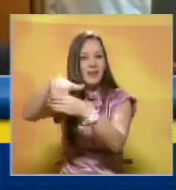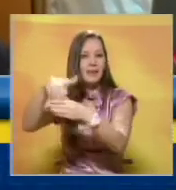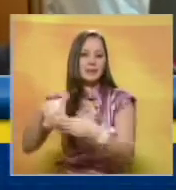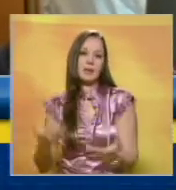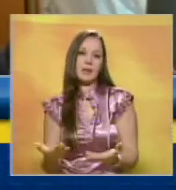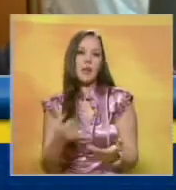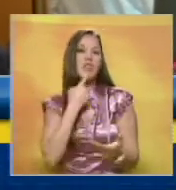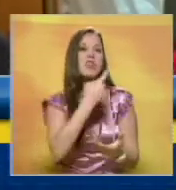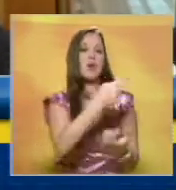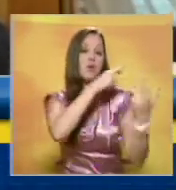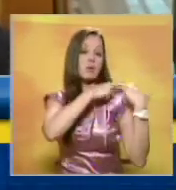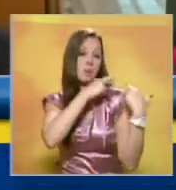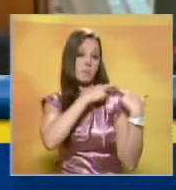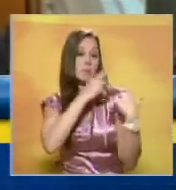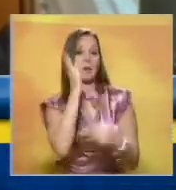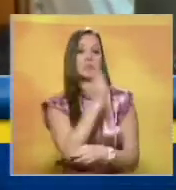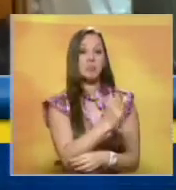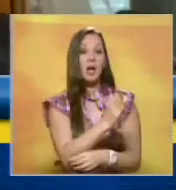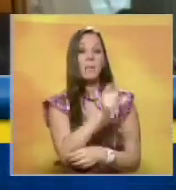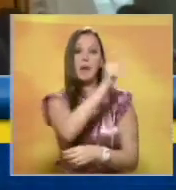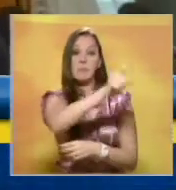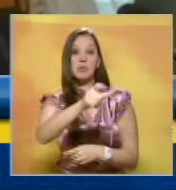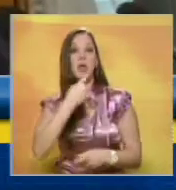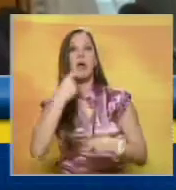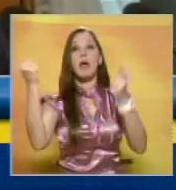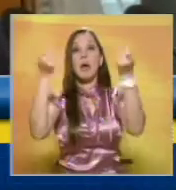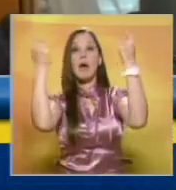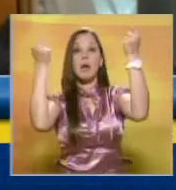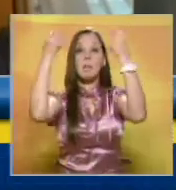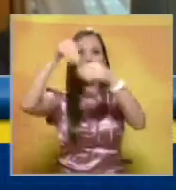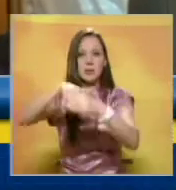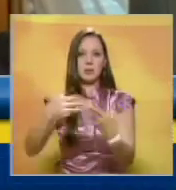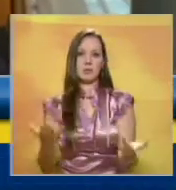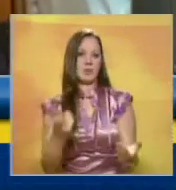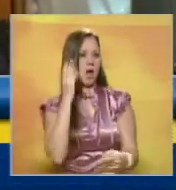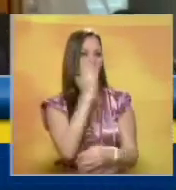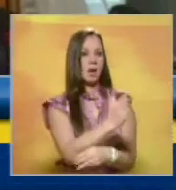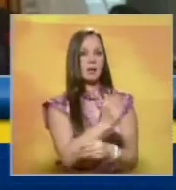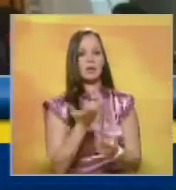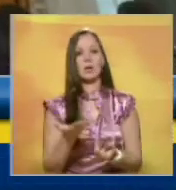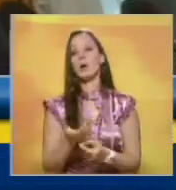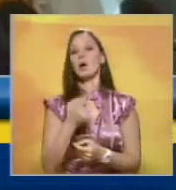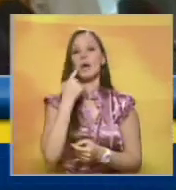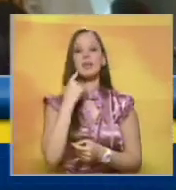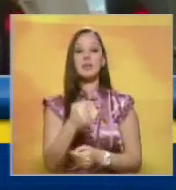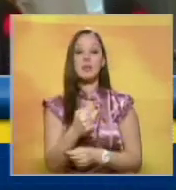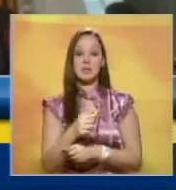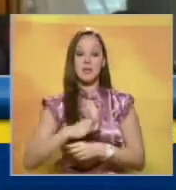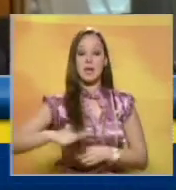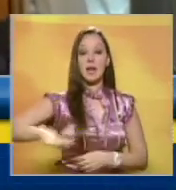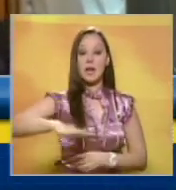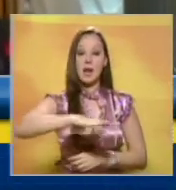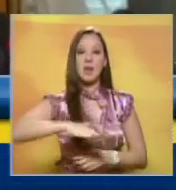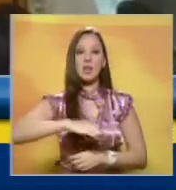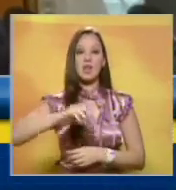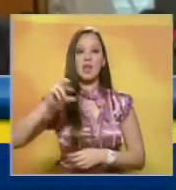de responsabilidades penales para sus organizadores. Según resultados preliminares, en la región de Donetsk,